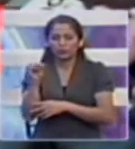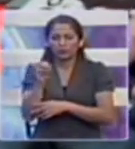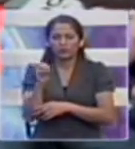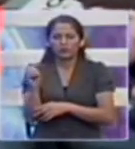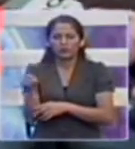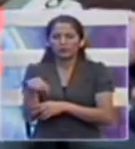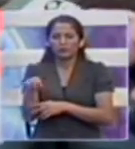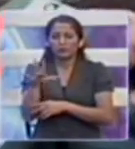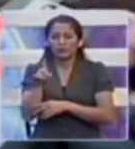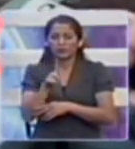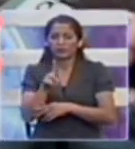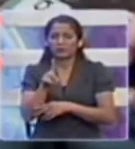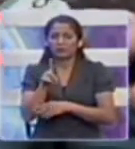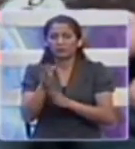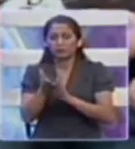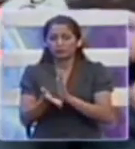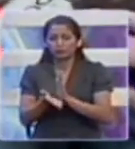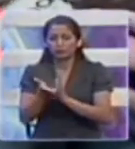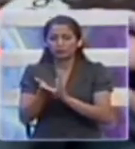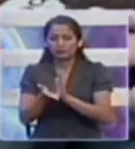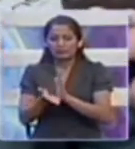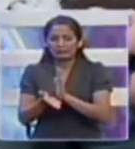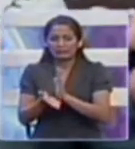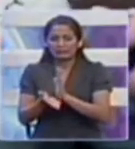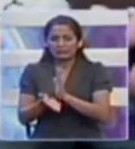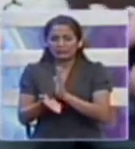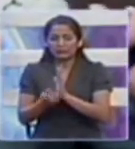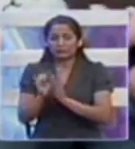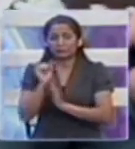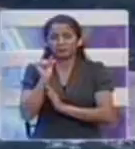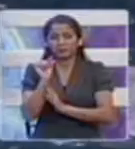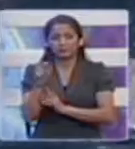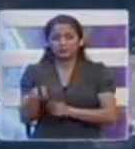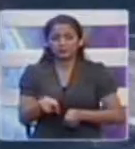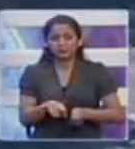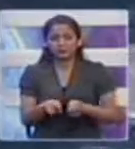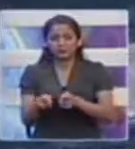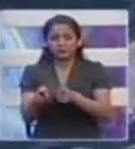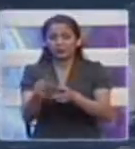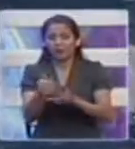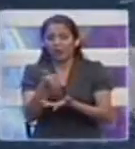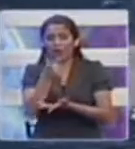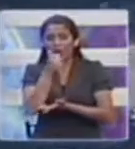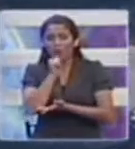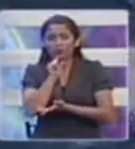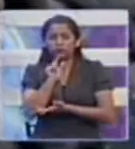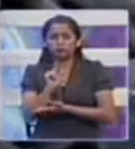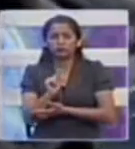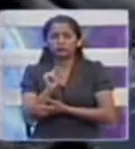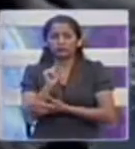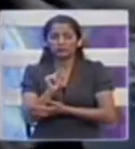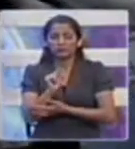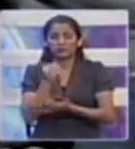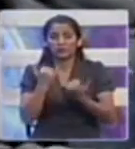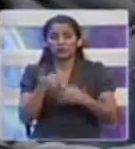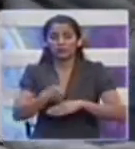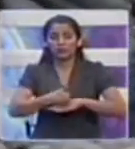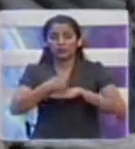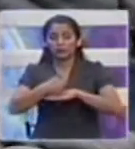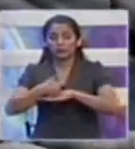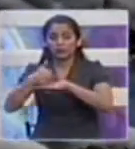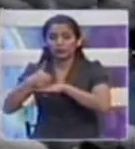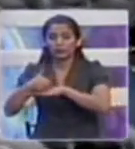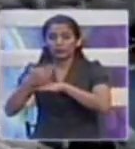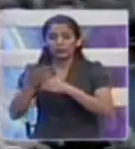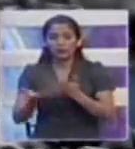Realmente son caudales mínimos que tienen los ríos. Sin embargo, de toda esta situación, las autoridades descartan un